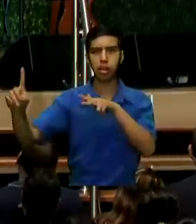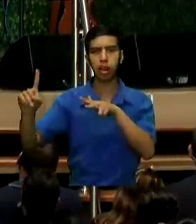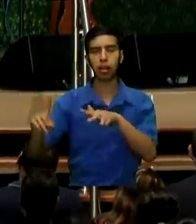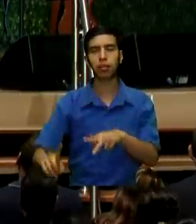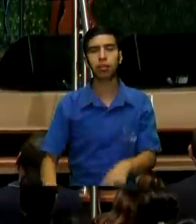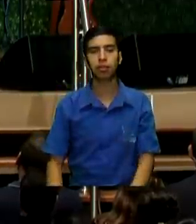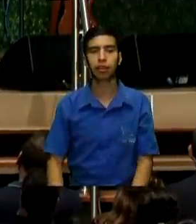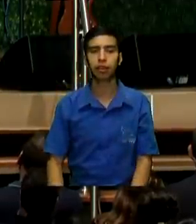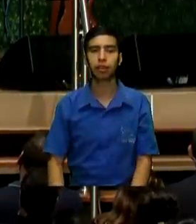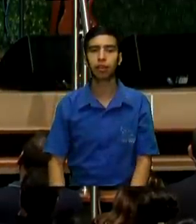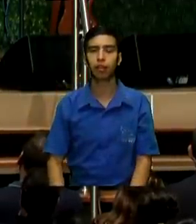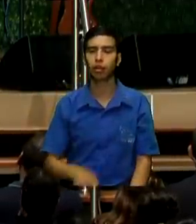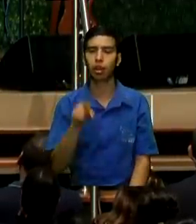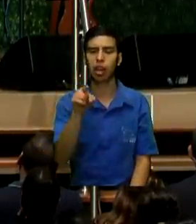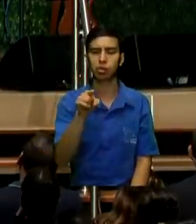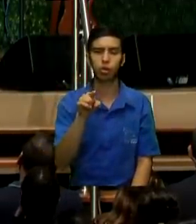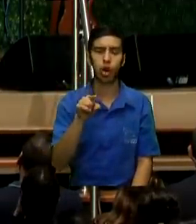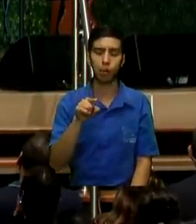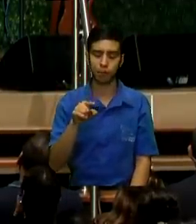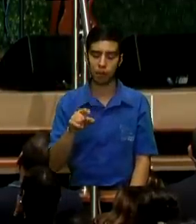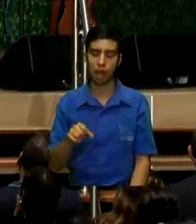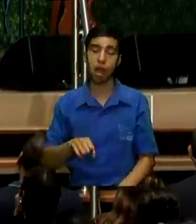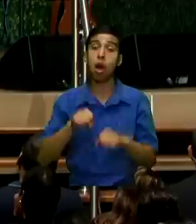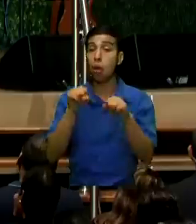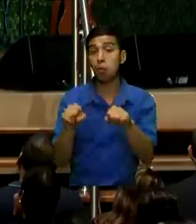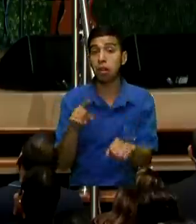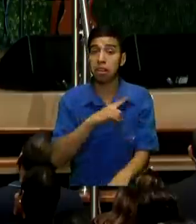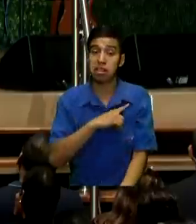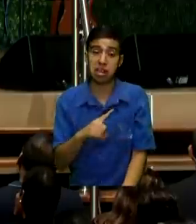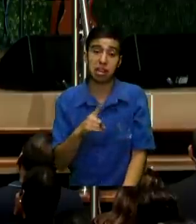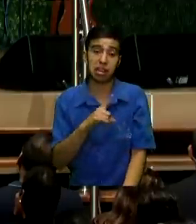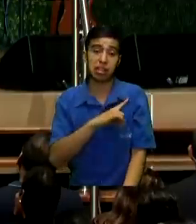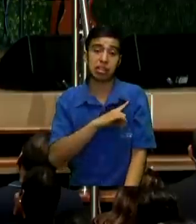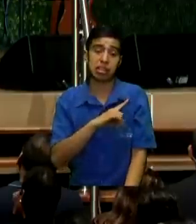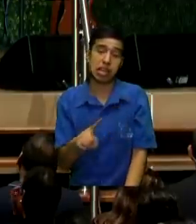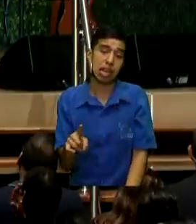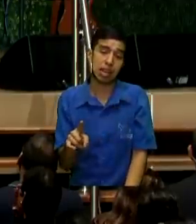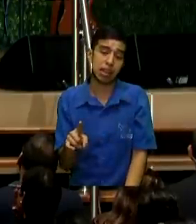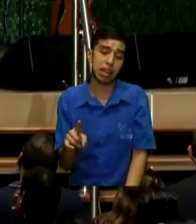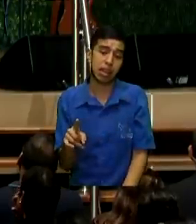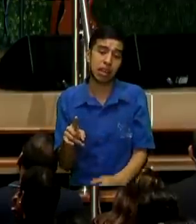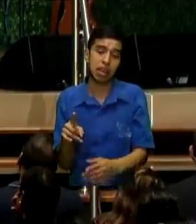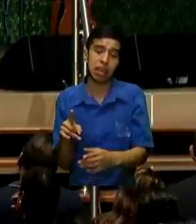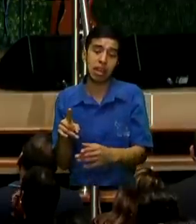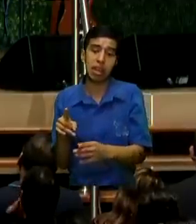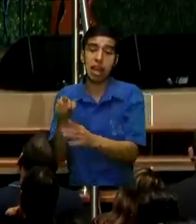Entonces, todo eso, hermano, puede ser que se saltó de generación en generación.